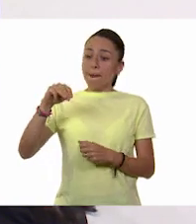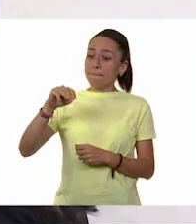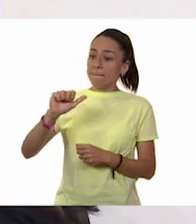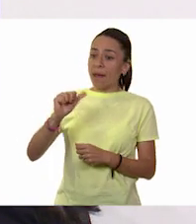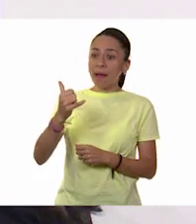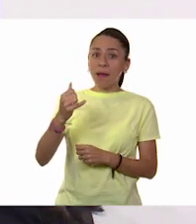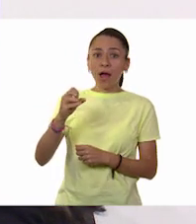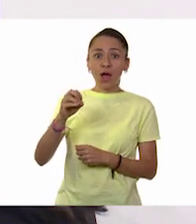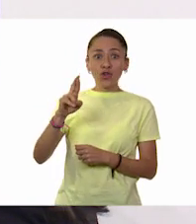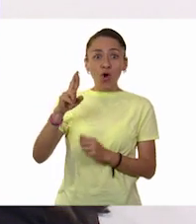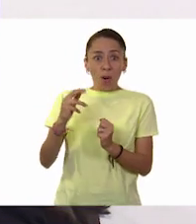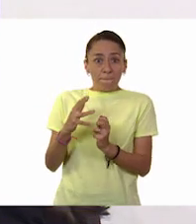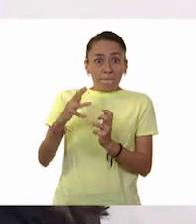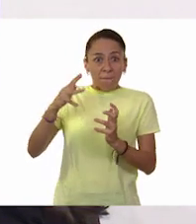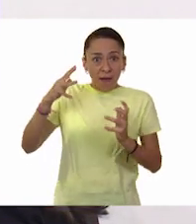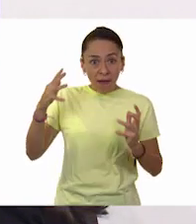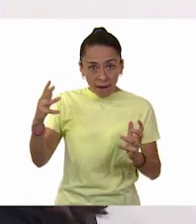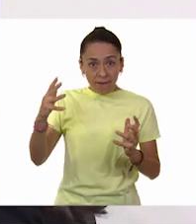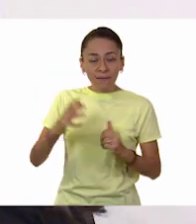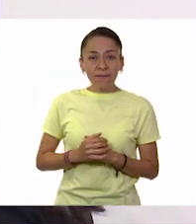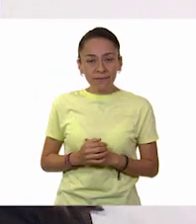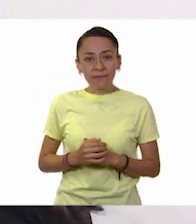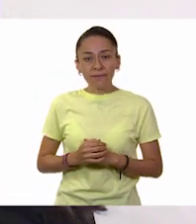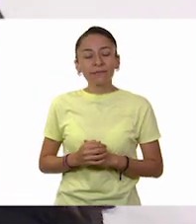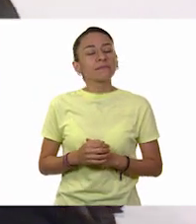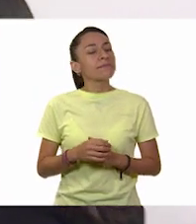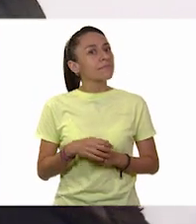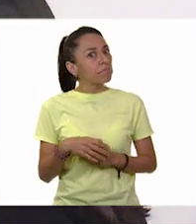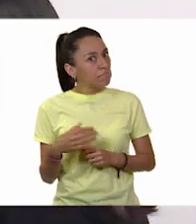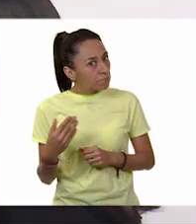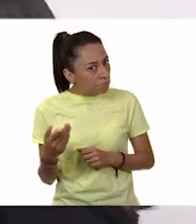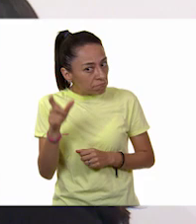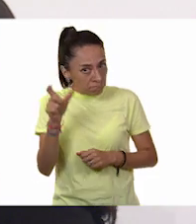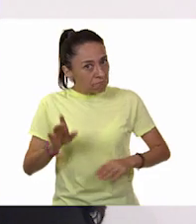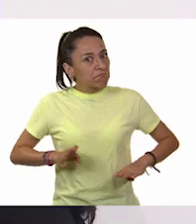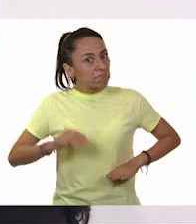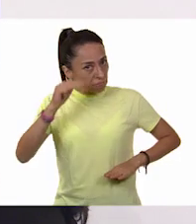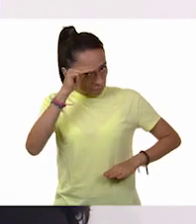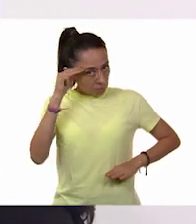Ah, miren, María observa muy bien.